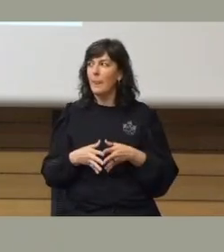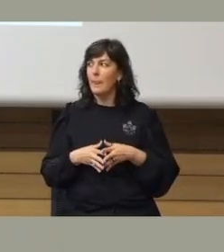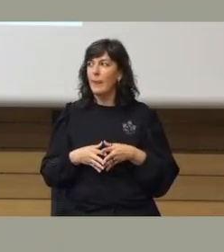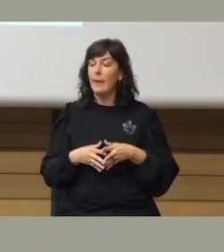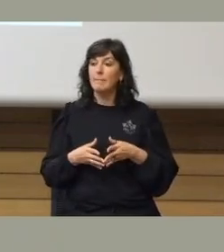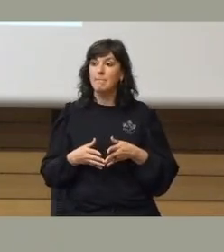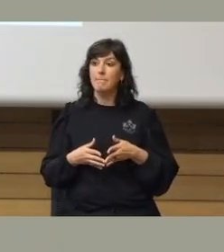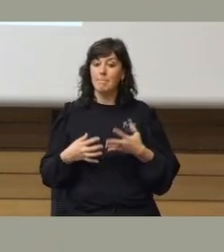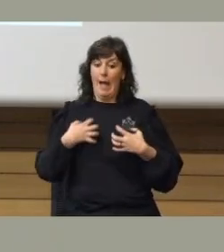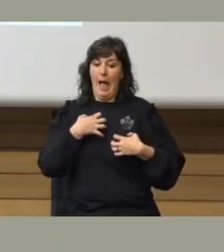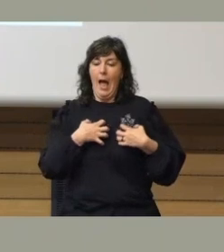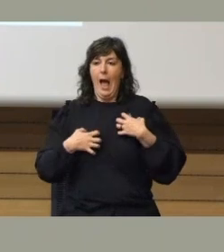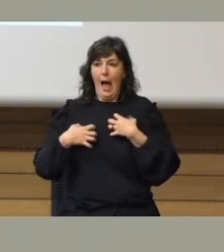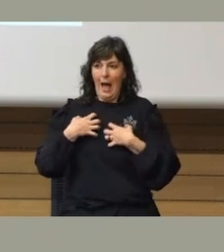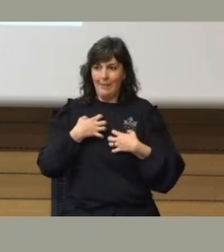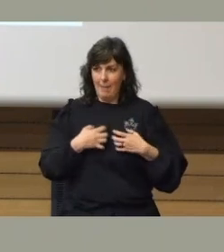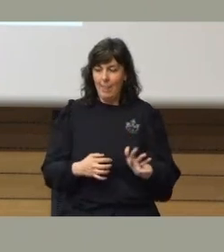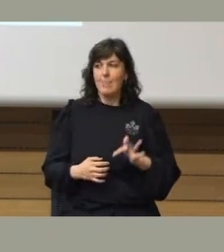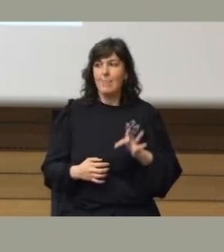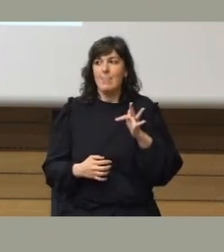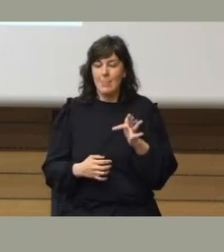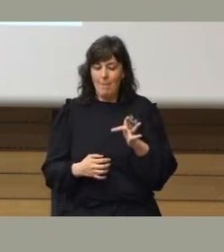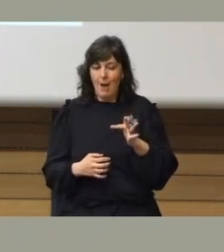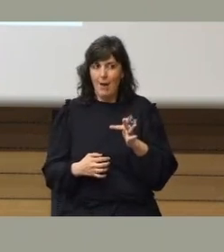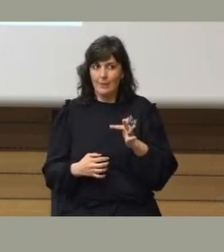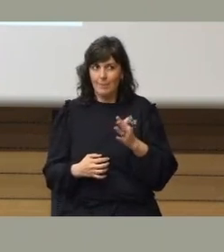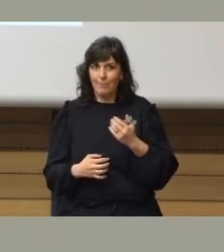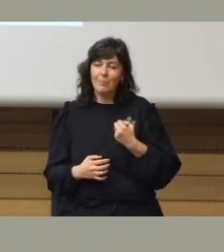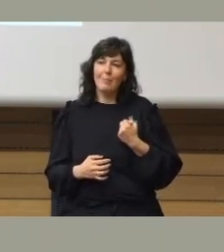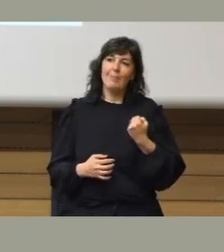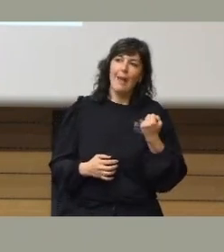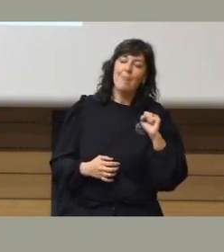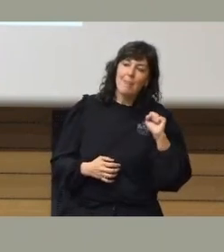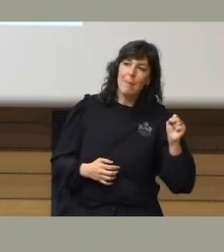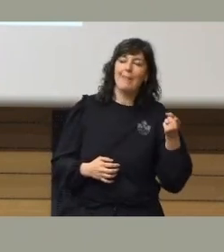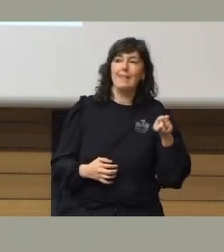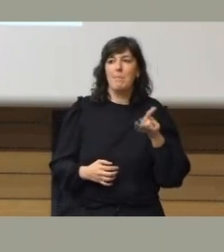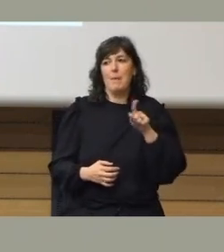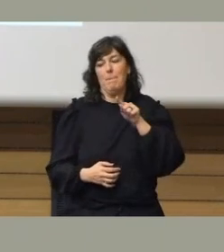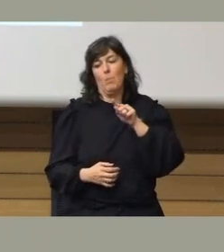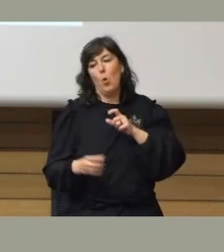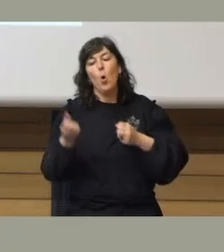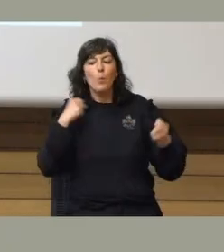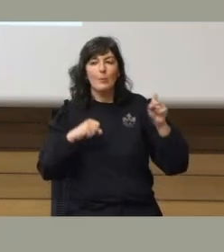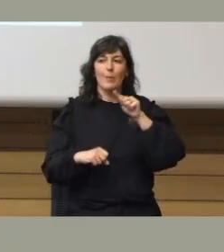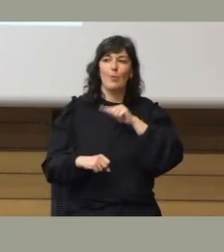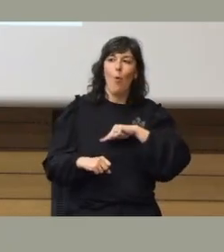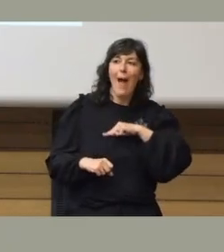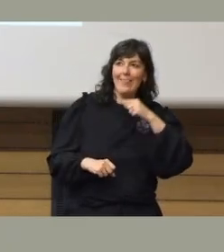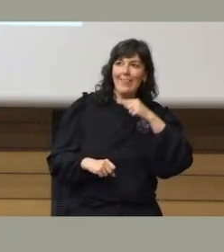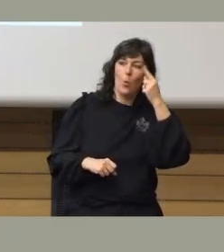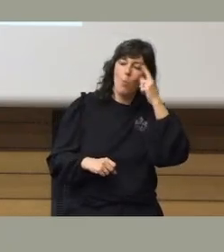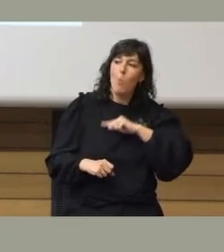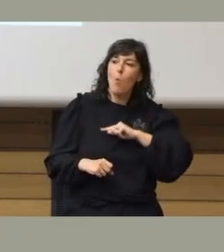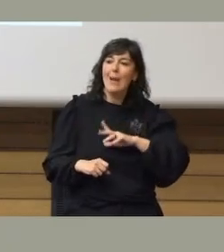La ansiedad, además, está muy supeditada a moralismos, a concentramientos éticos o incluso, si me apuras,